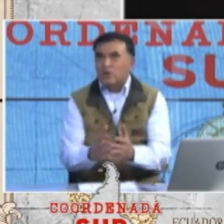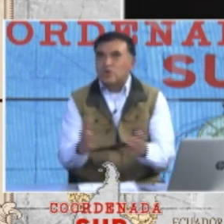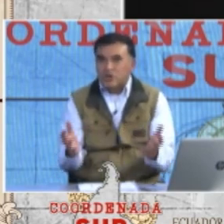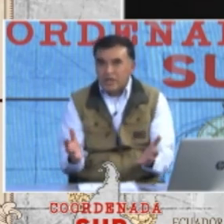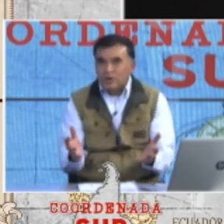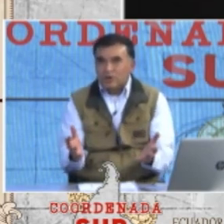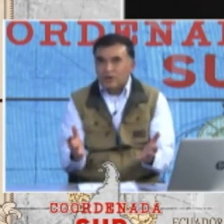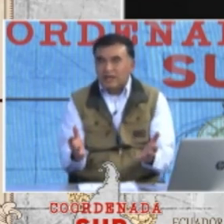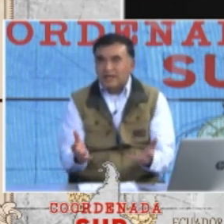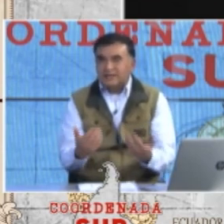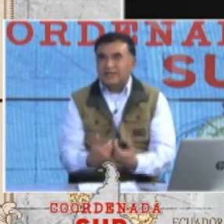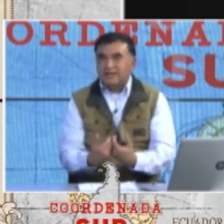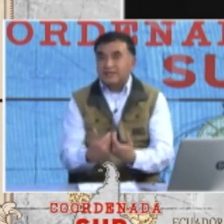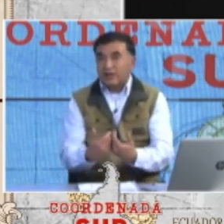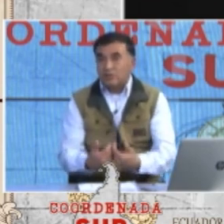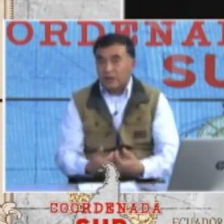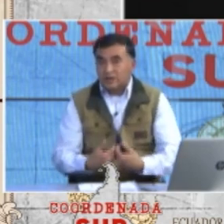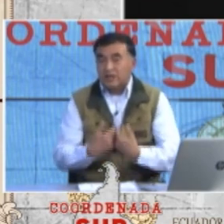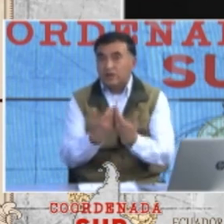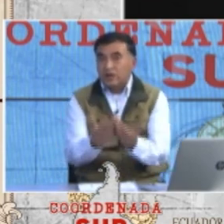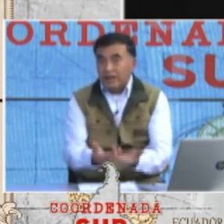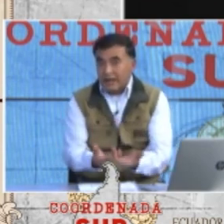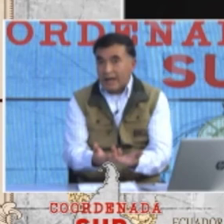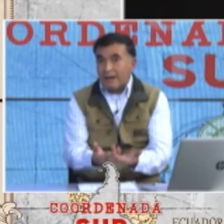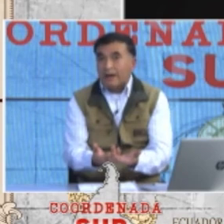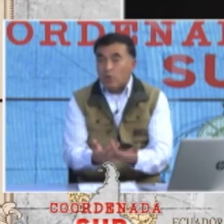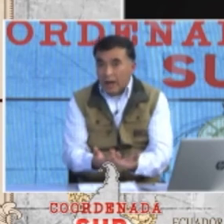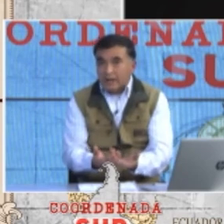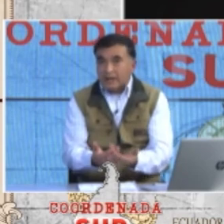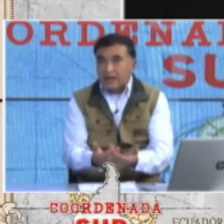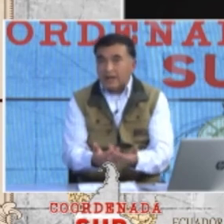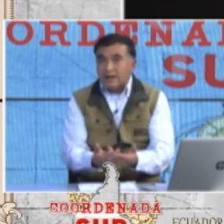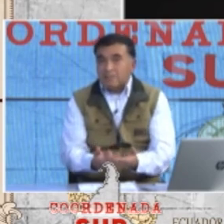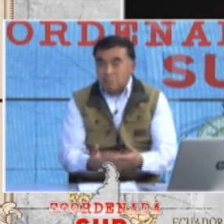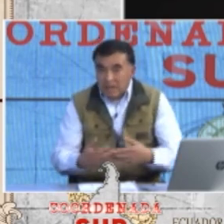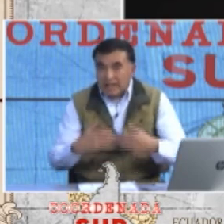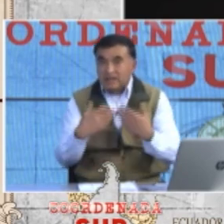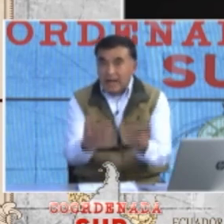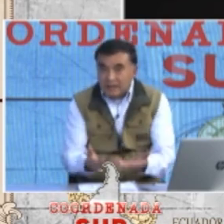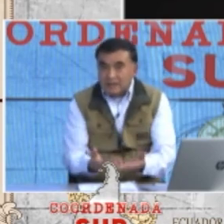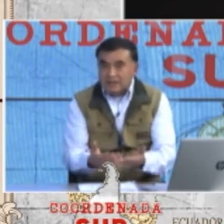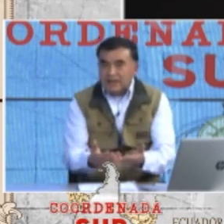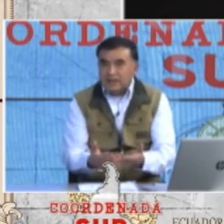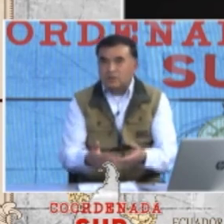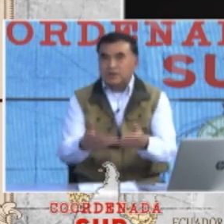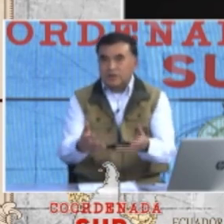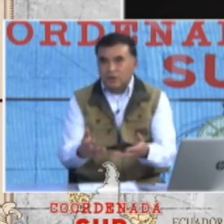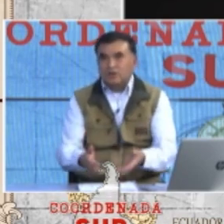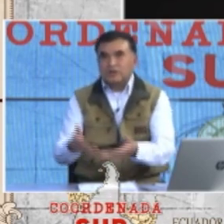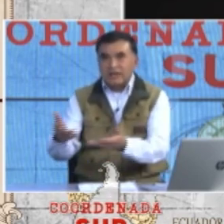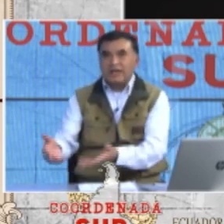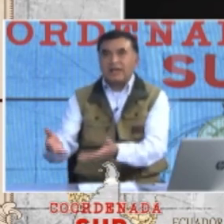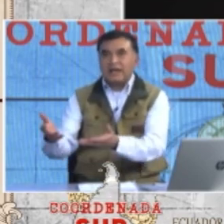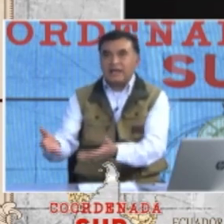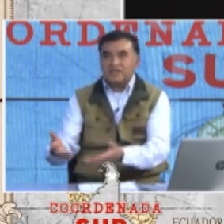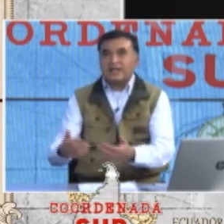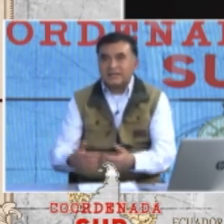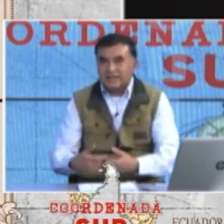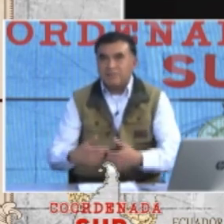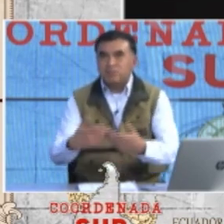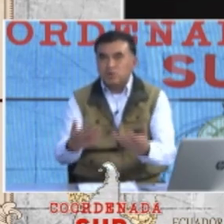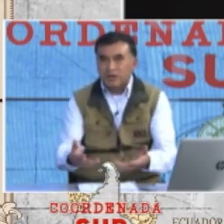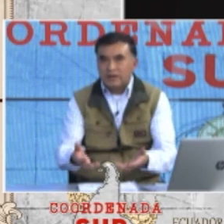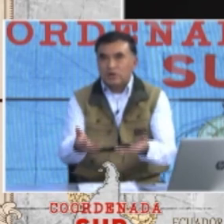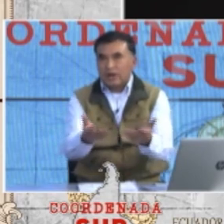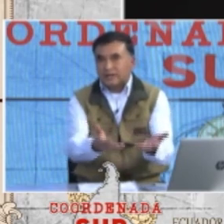nunca había ocurrido, y el G7 se ha convertido en la vanguardia militante, ¿no es cierto?, de la guerra que